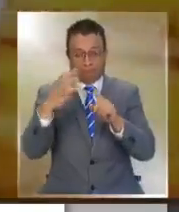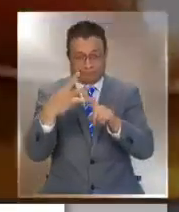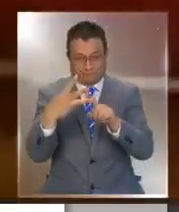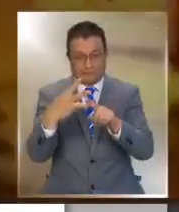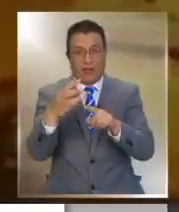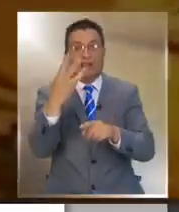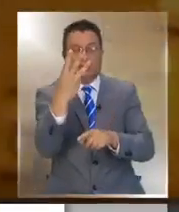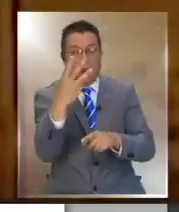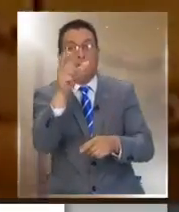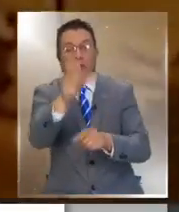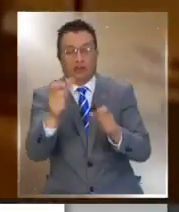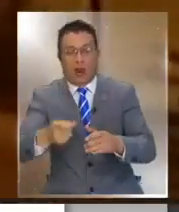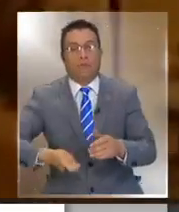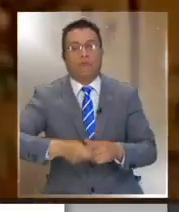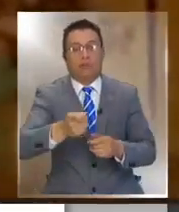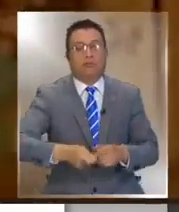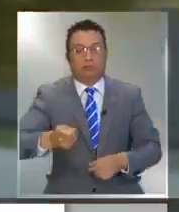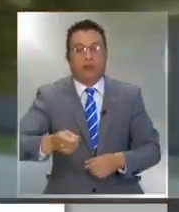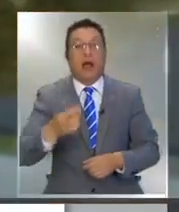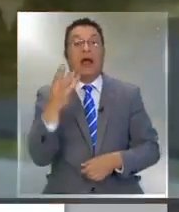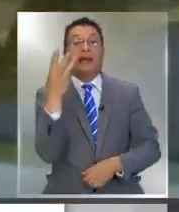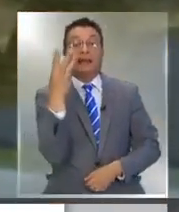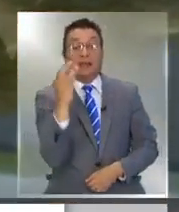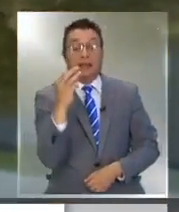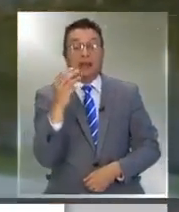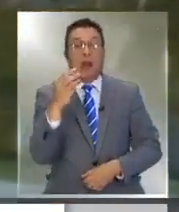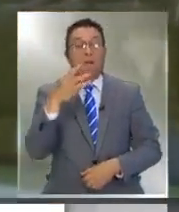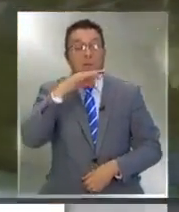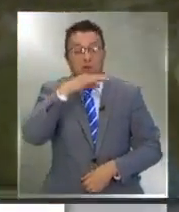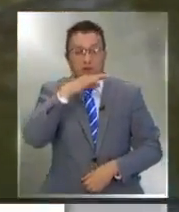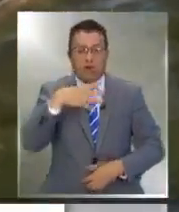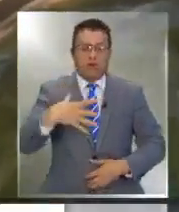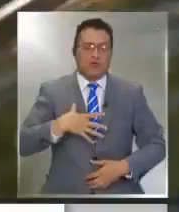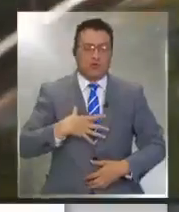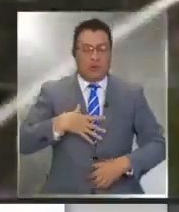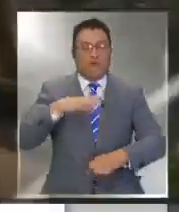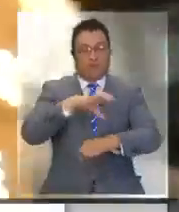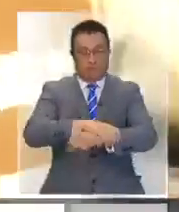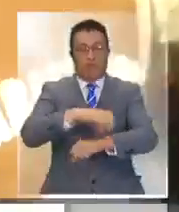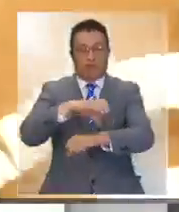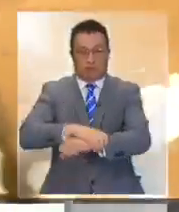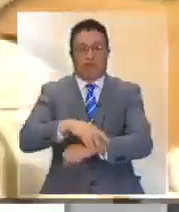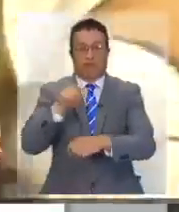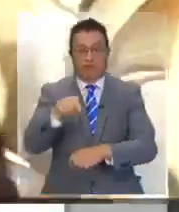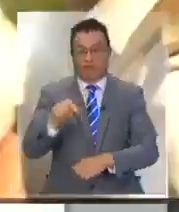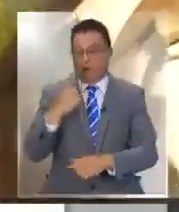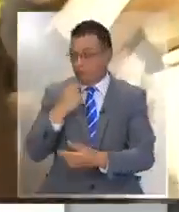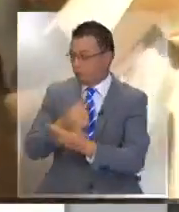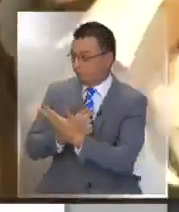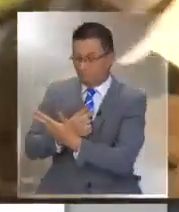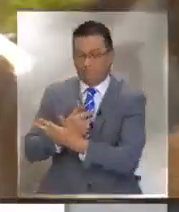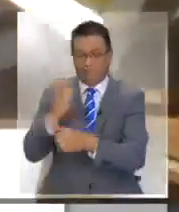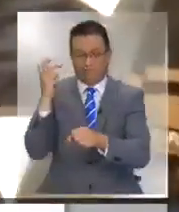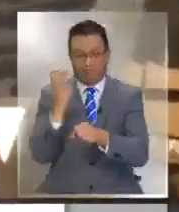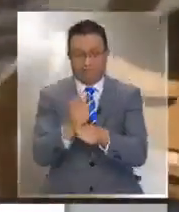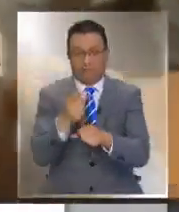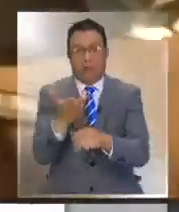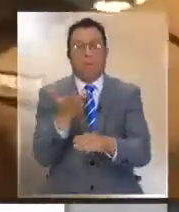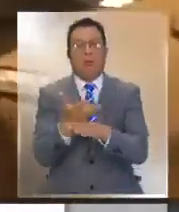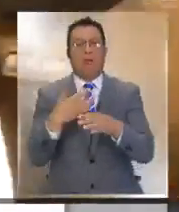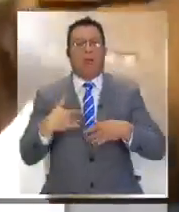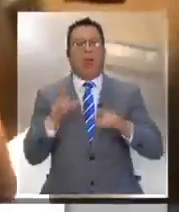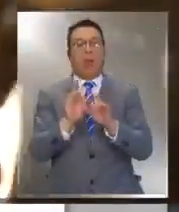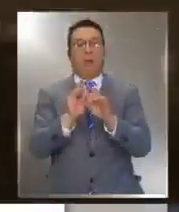personas apuñaladas. 30 minutos de terror que terminarían tras la detención de Yanier Balanta. El delincuente pedía trato